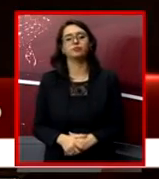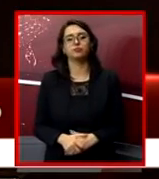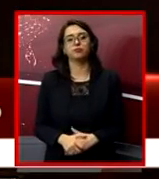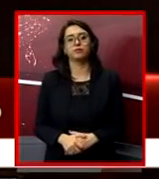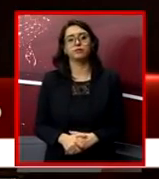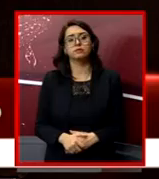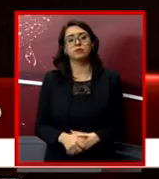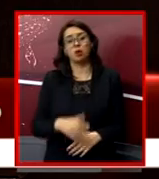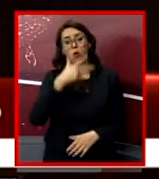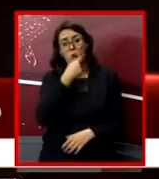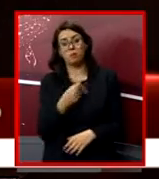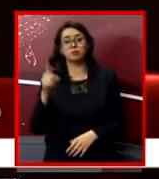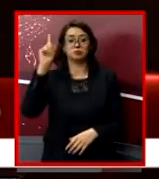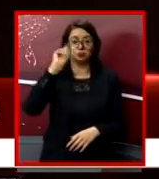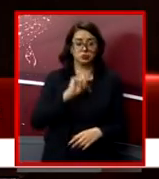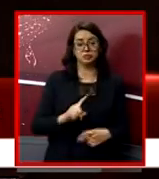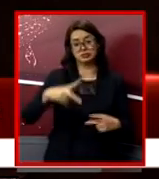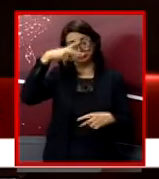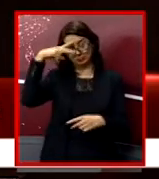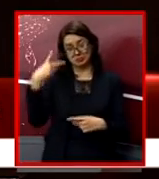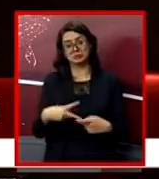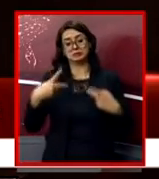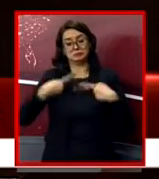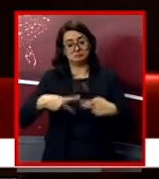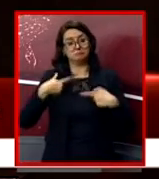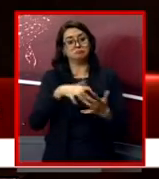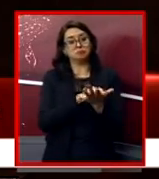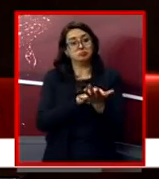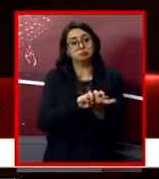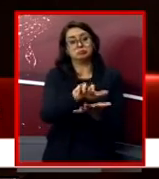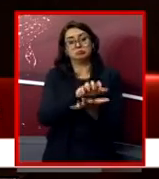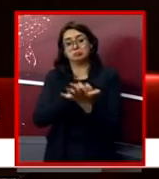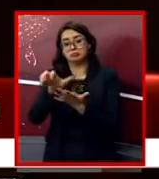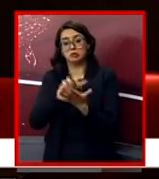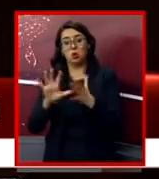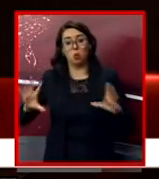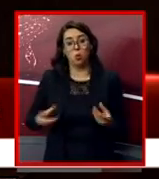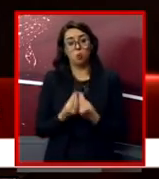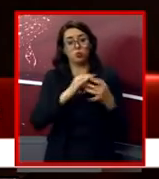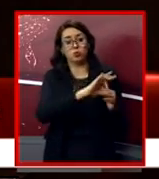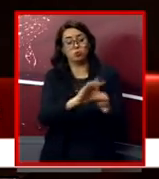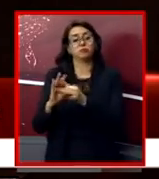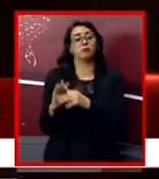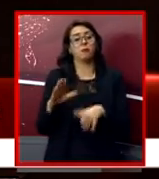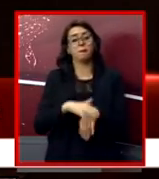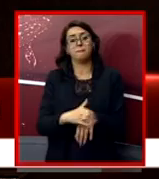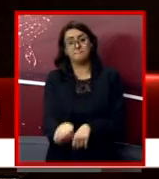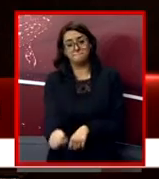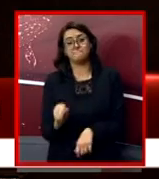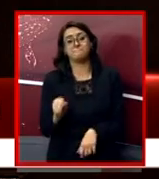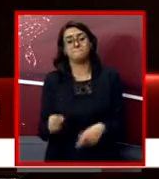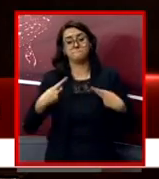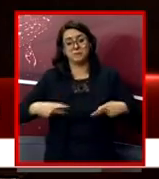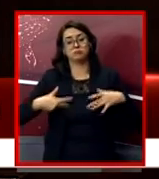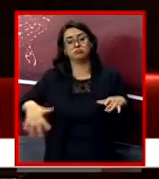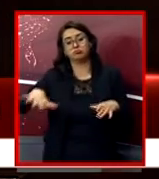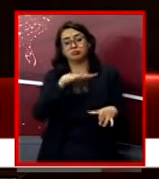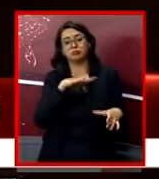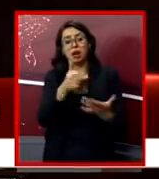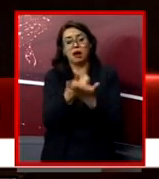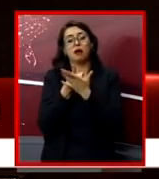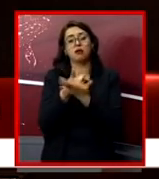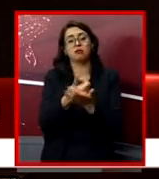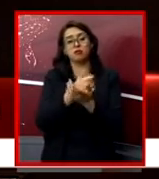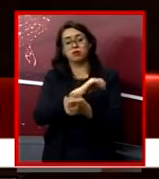Miles de mexicanas y mexicanos entendimos que unidos somos más poderosos. La sociedad se ha volcado en ayuda y